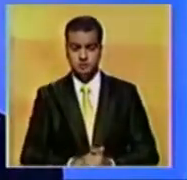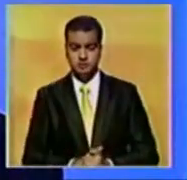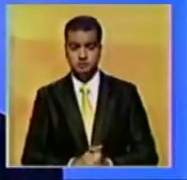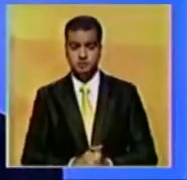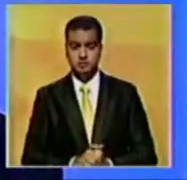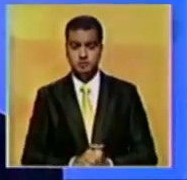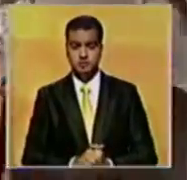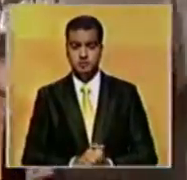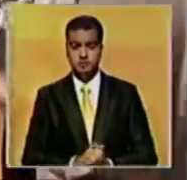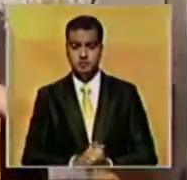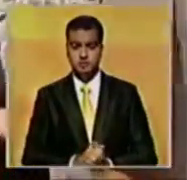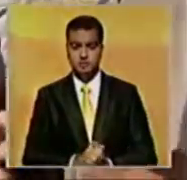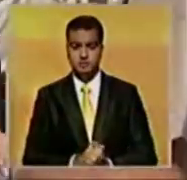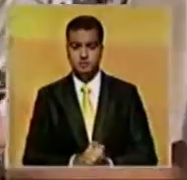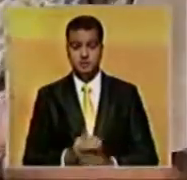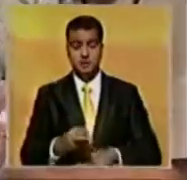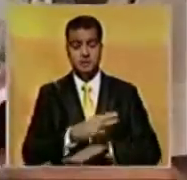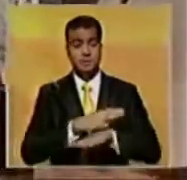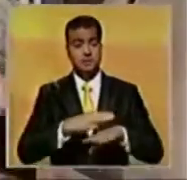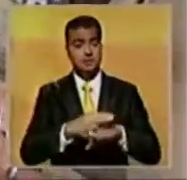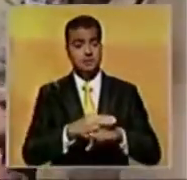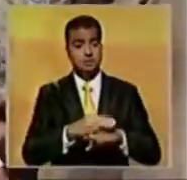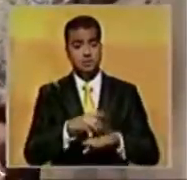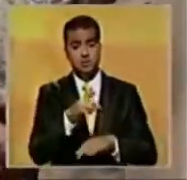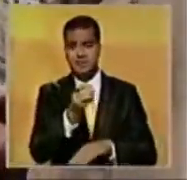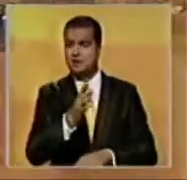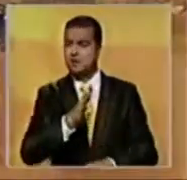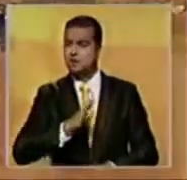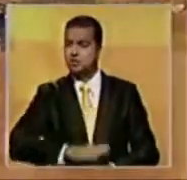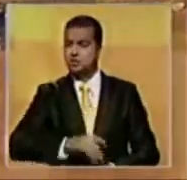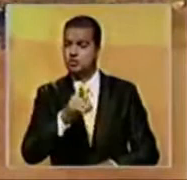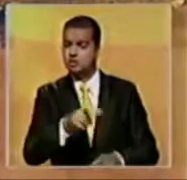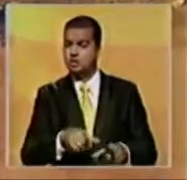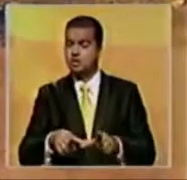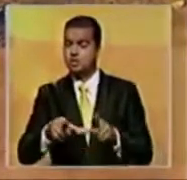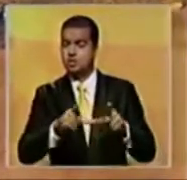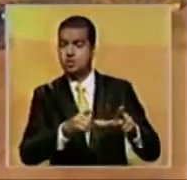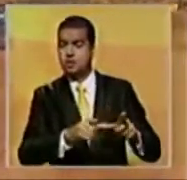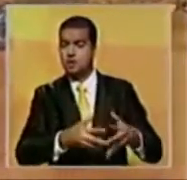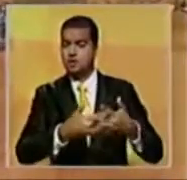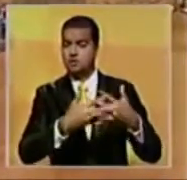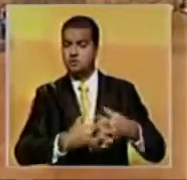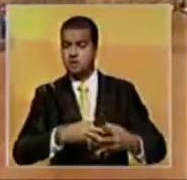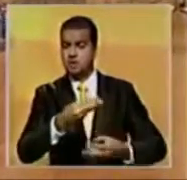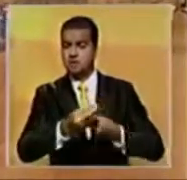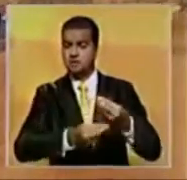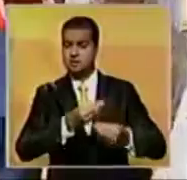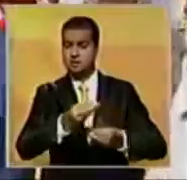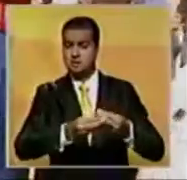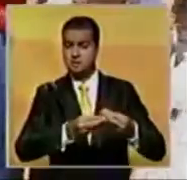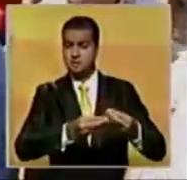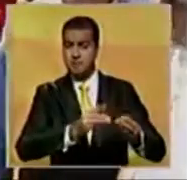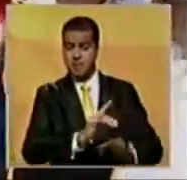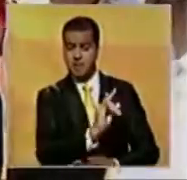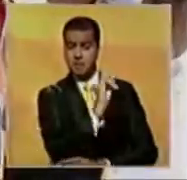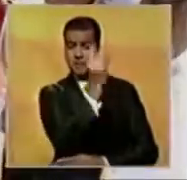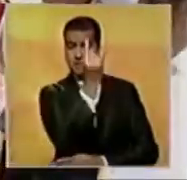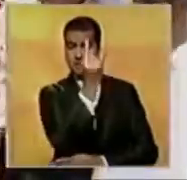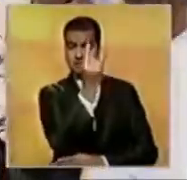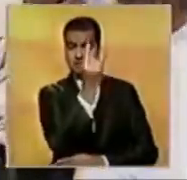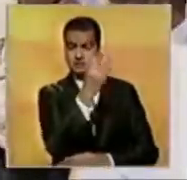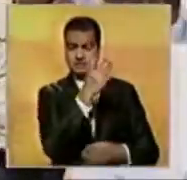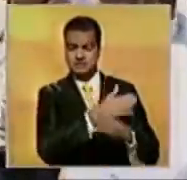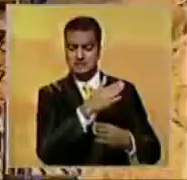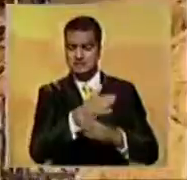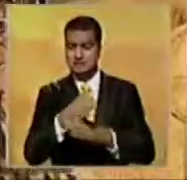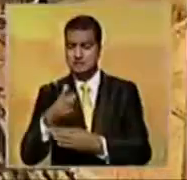Flores. El ministro Wilmer Barrientos estuvo en este complejo industrial en el que procesarán la madera para hacer pulpa de papel y